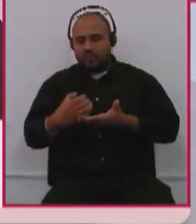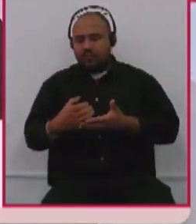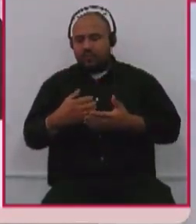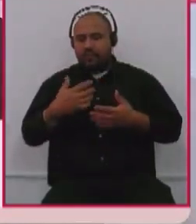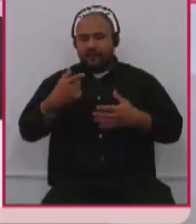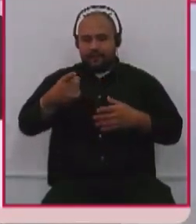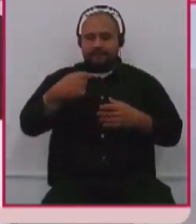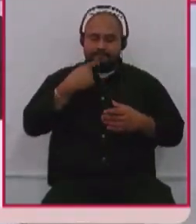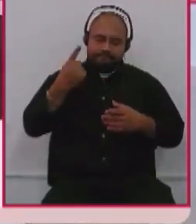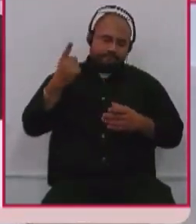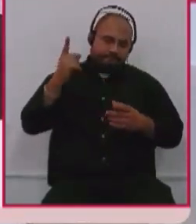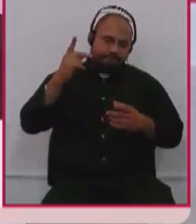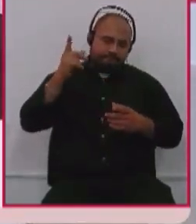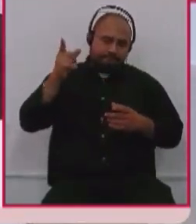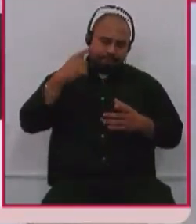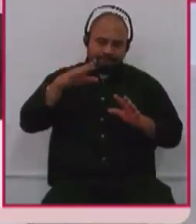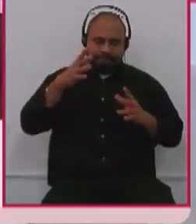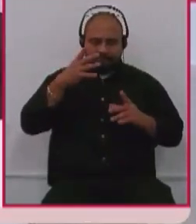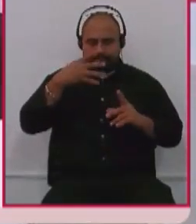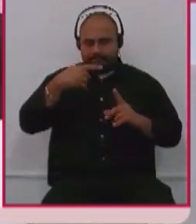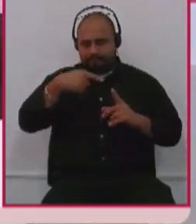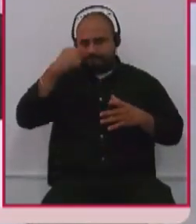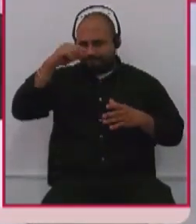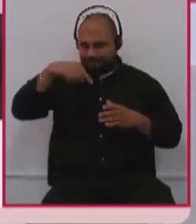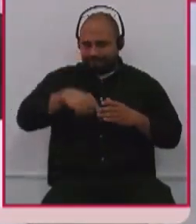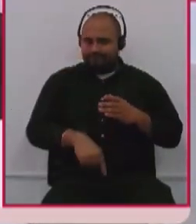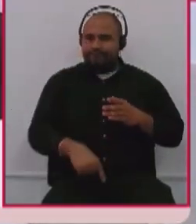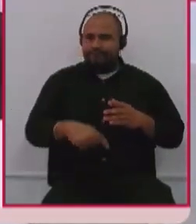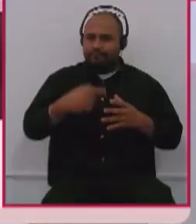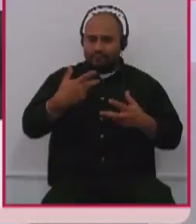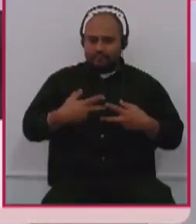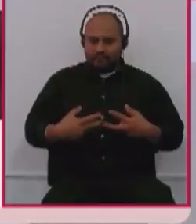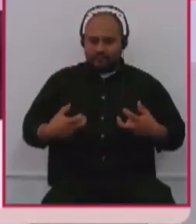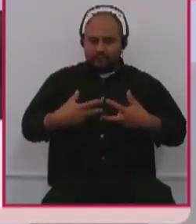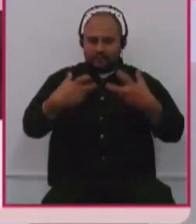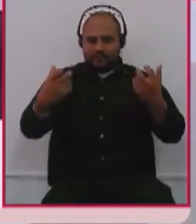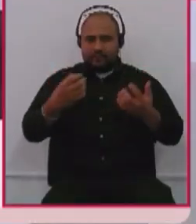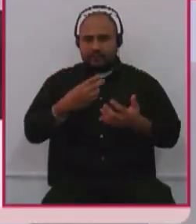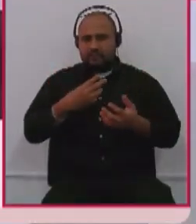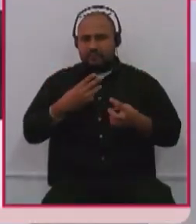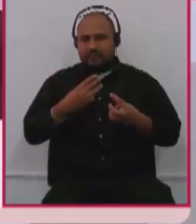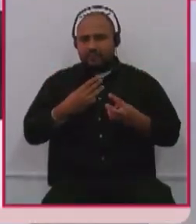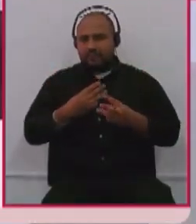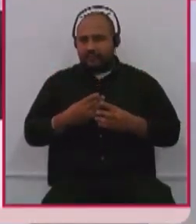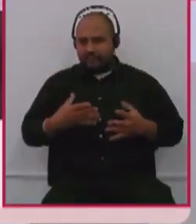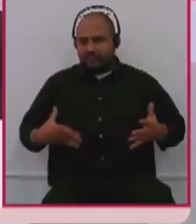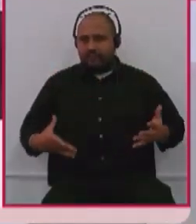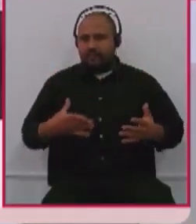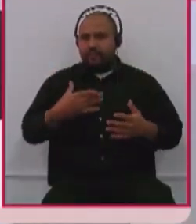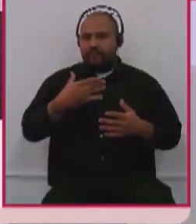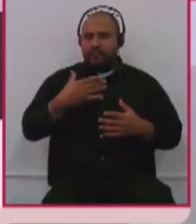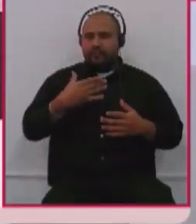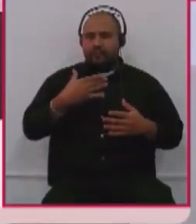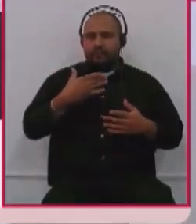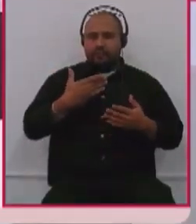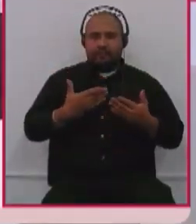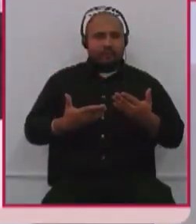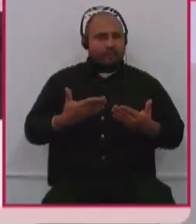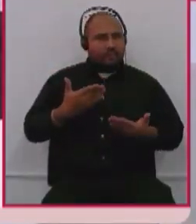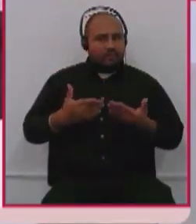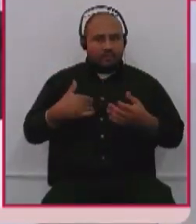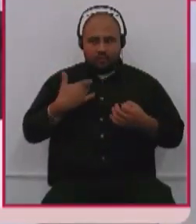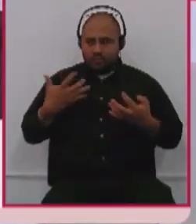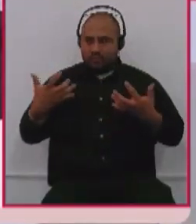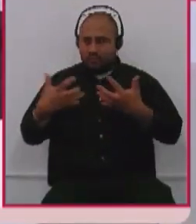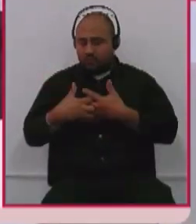Perforaciones, como ustedes dicen, al barrer, secuencial versus un remanejo, digamos, del material, porque eso también es algo que de repente habría que comparar